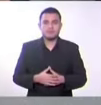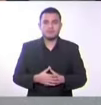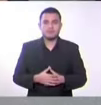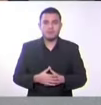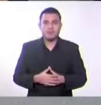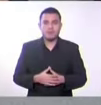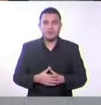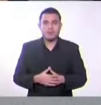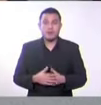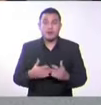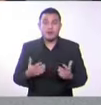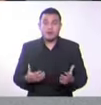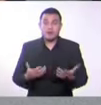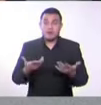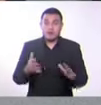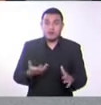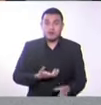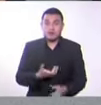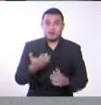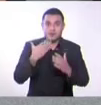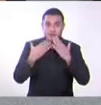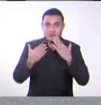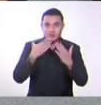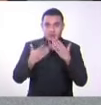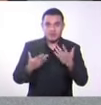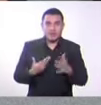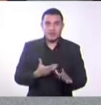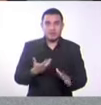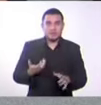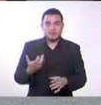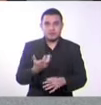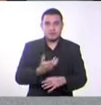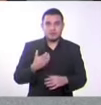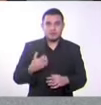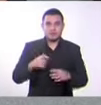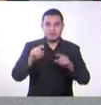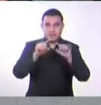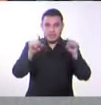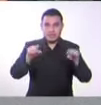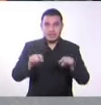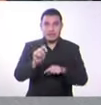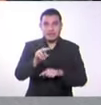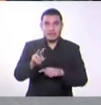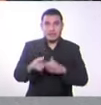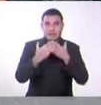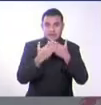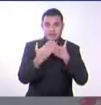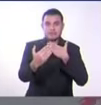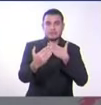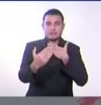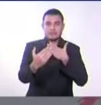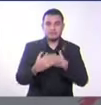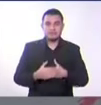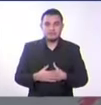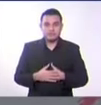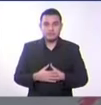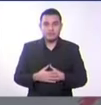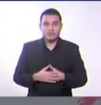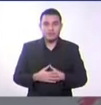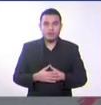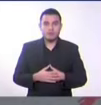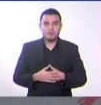entonces, como dijimos, y ya estamos todos alejados y todas alejados de distractores,